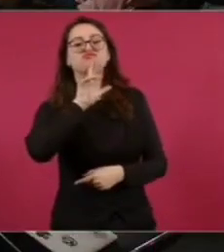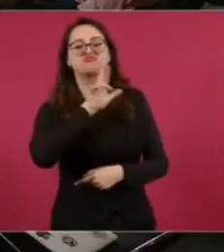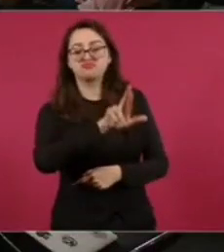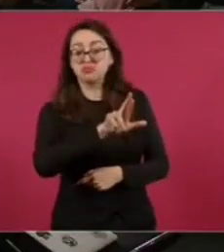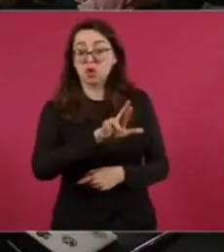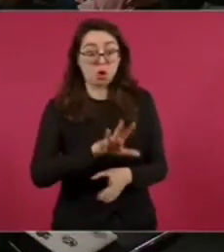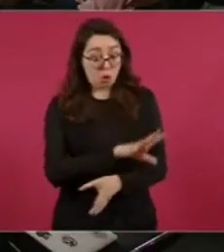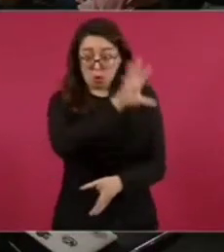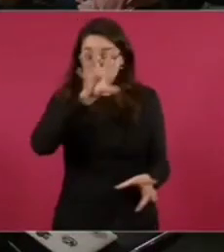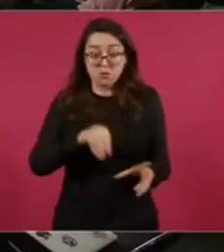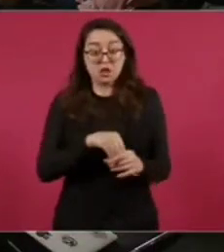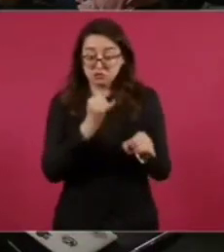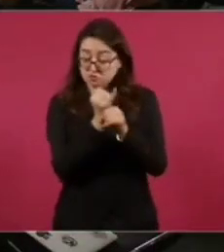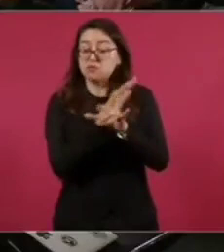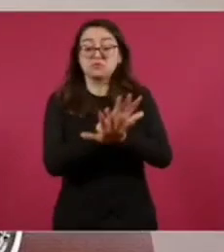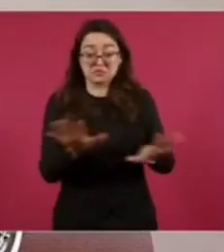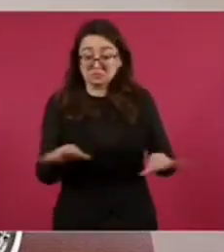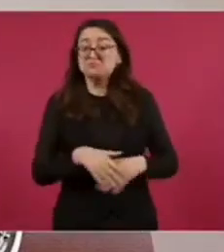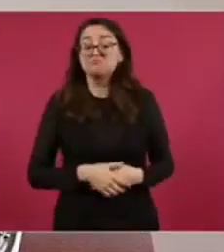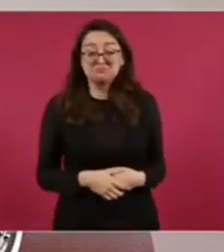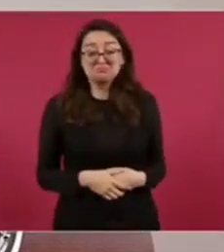Con todo, sea quien sea.